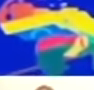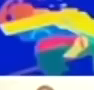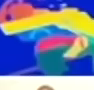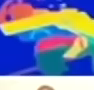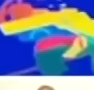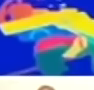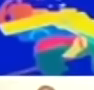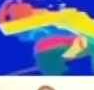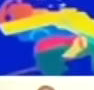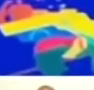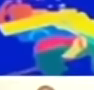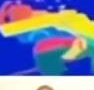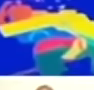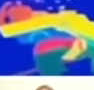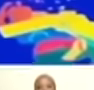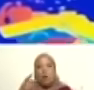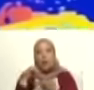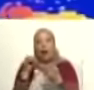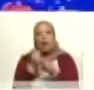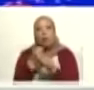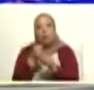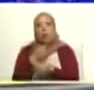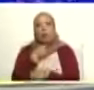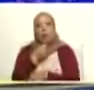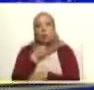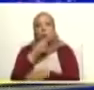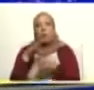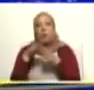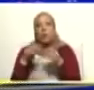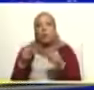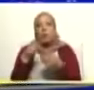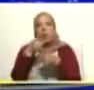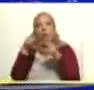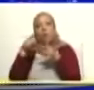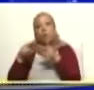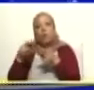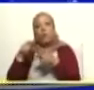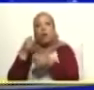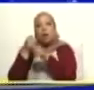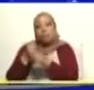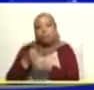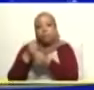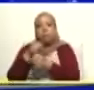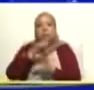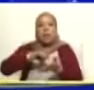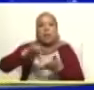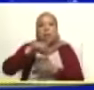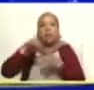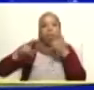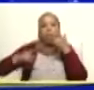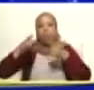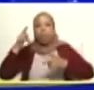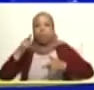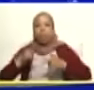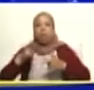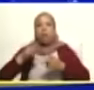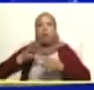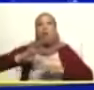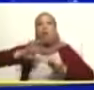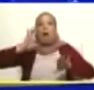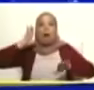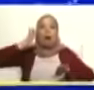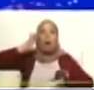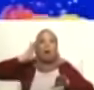cantantes, compositores de todos los géneros, gaita, salsa, rap, reggaetón,